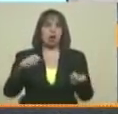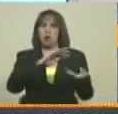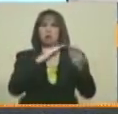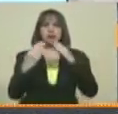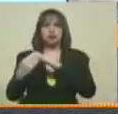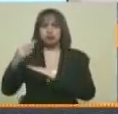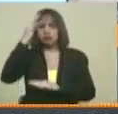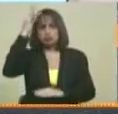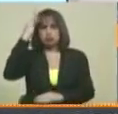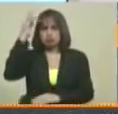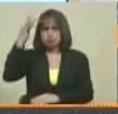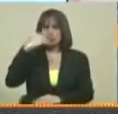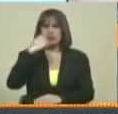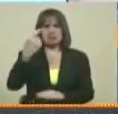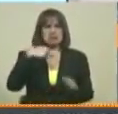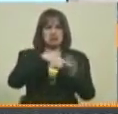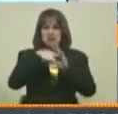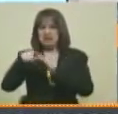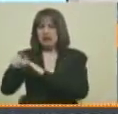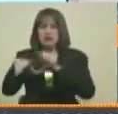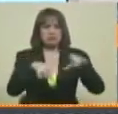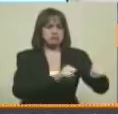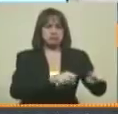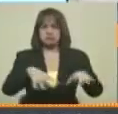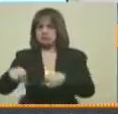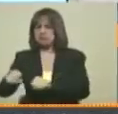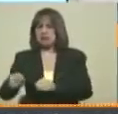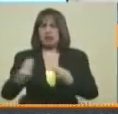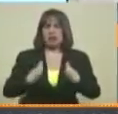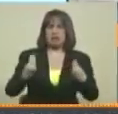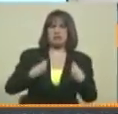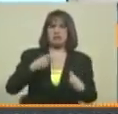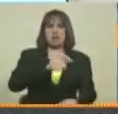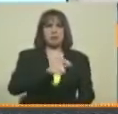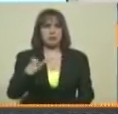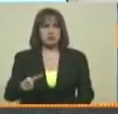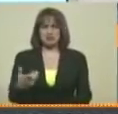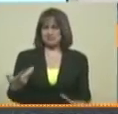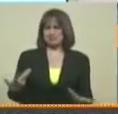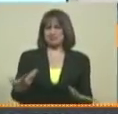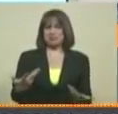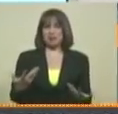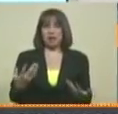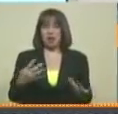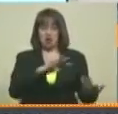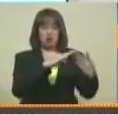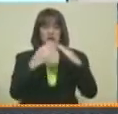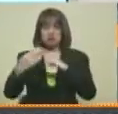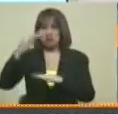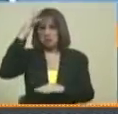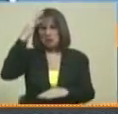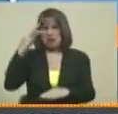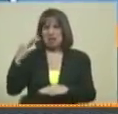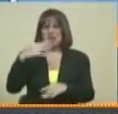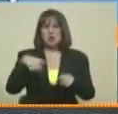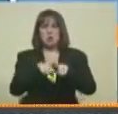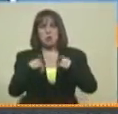comunales se iban a meter en la vida de la gente, que los consejos comunales era comunismo,